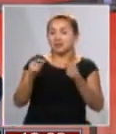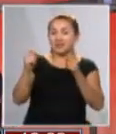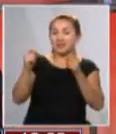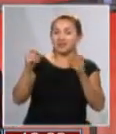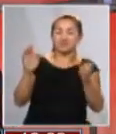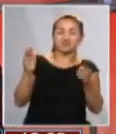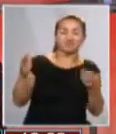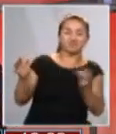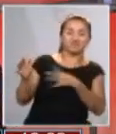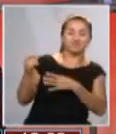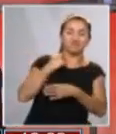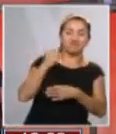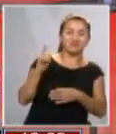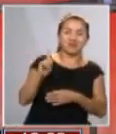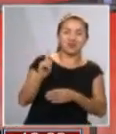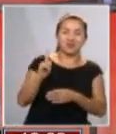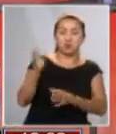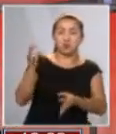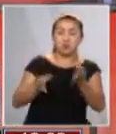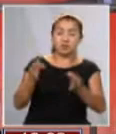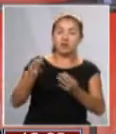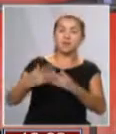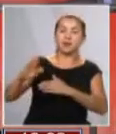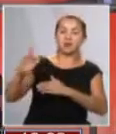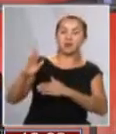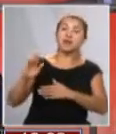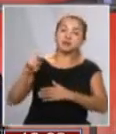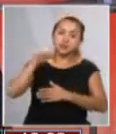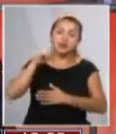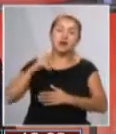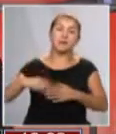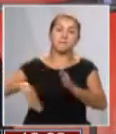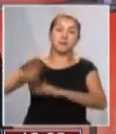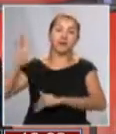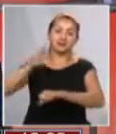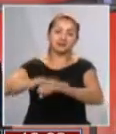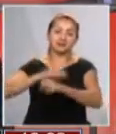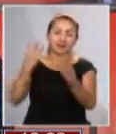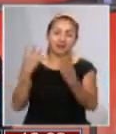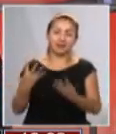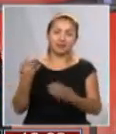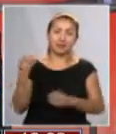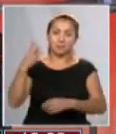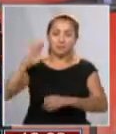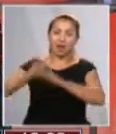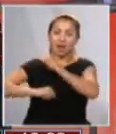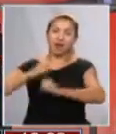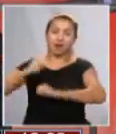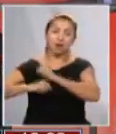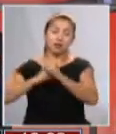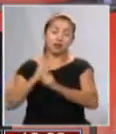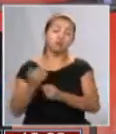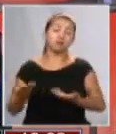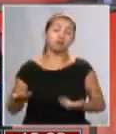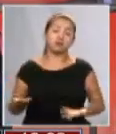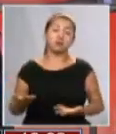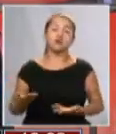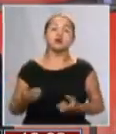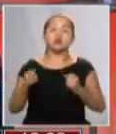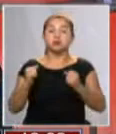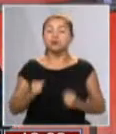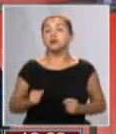acción de la justicia son mayores y, en consecuencia, a una mayor pena, uno podría entender que existe la posibilidad de